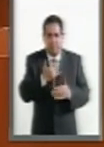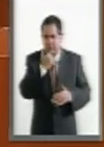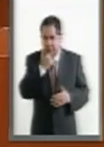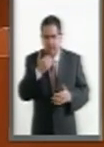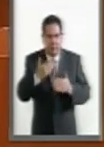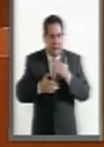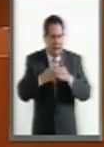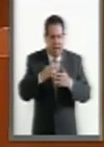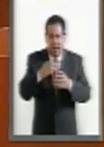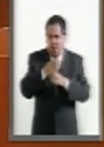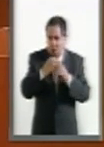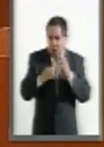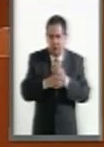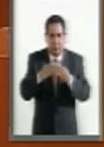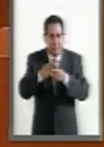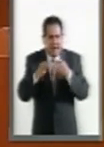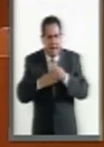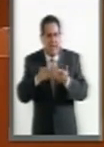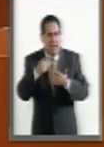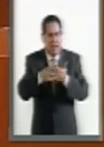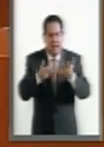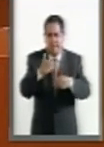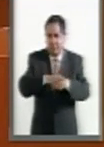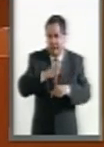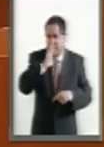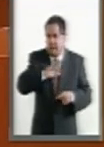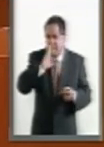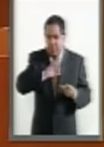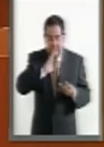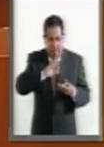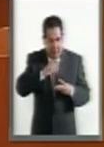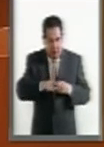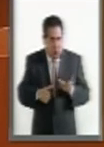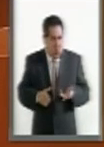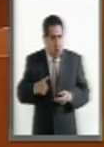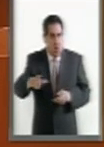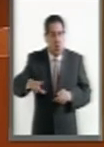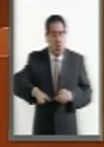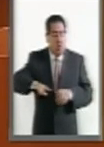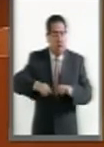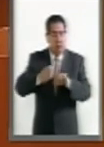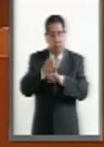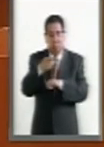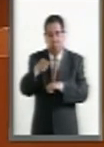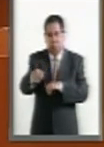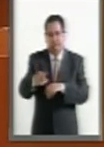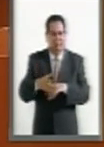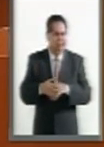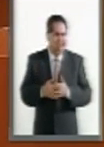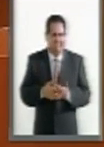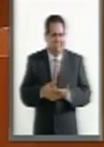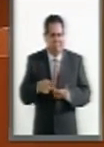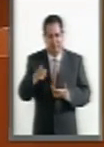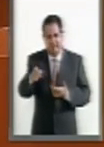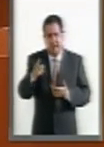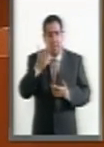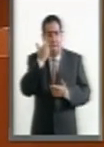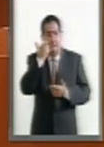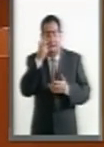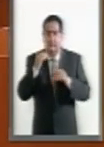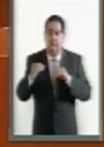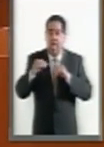material y equipo, mala administración y sobre todo con un gobierno estatal que tuvo que inflar las cifras